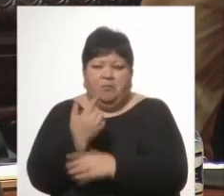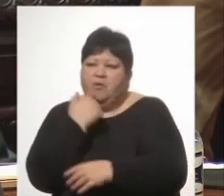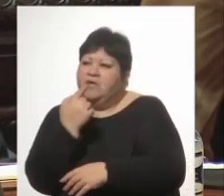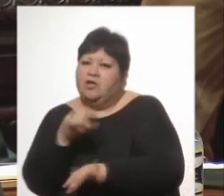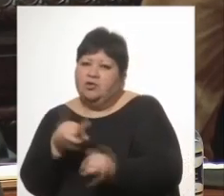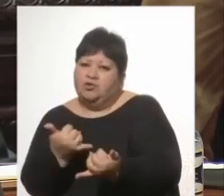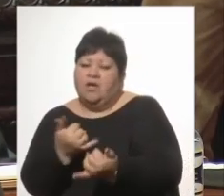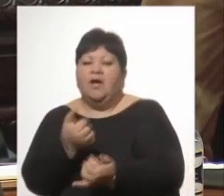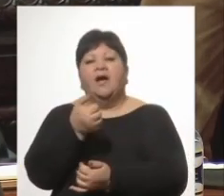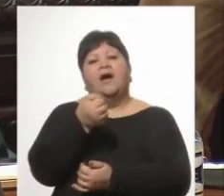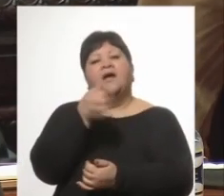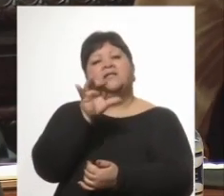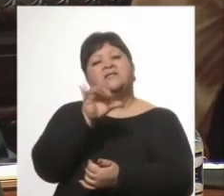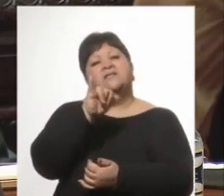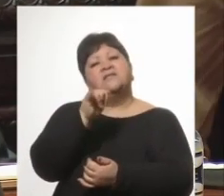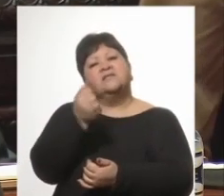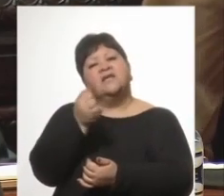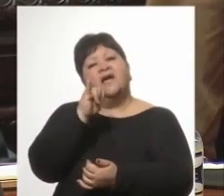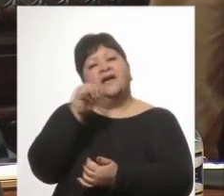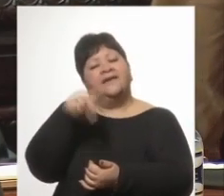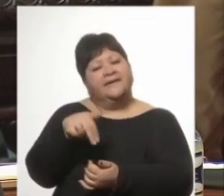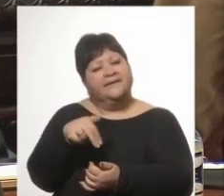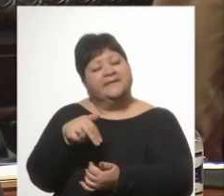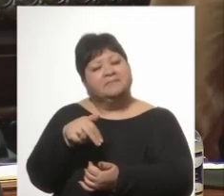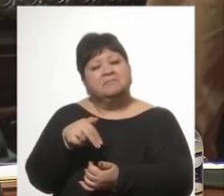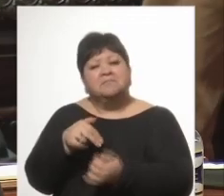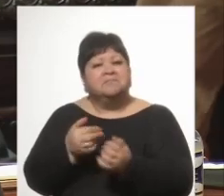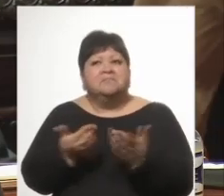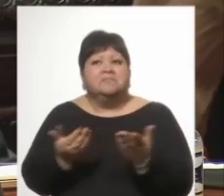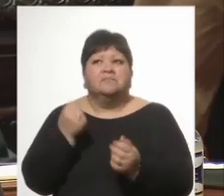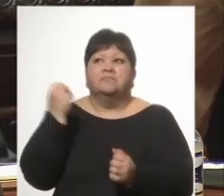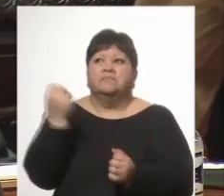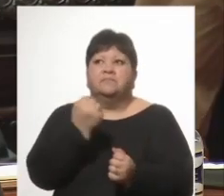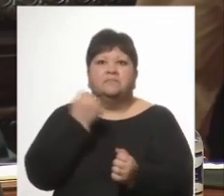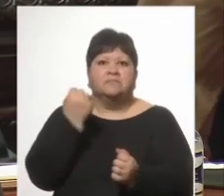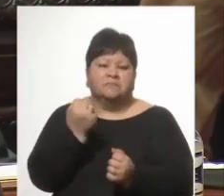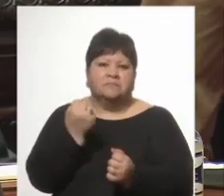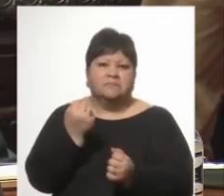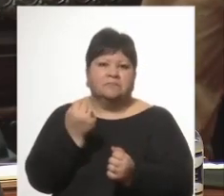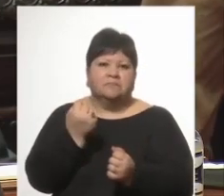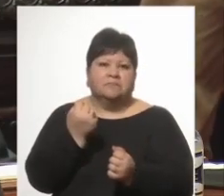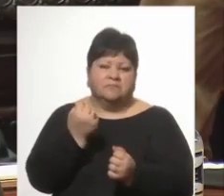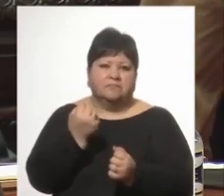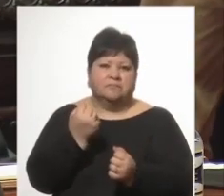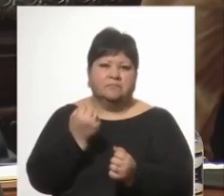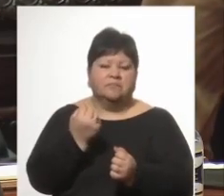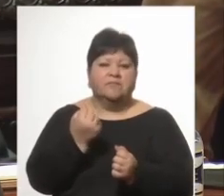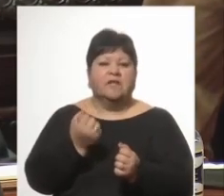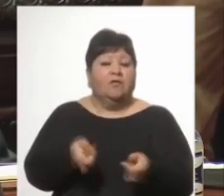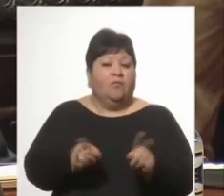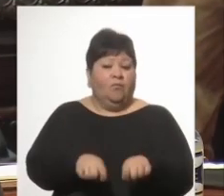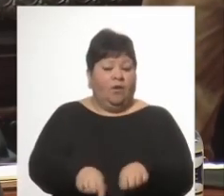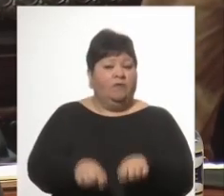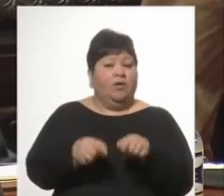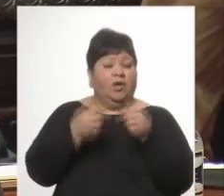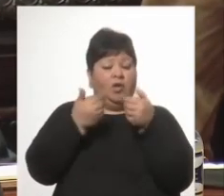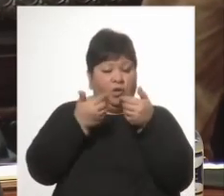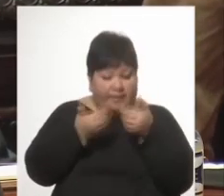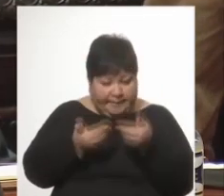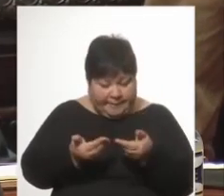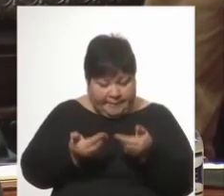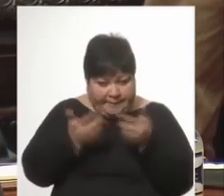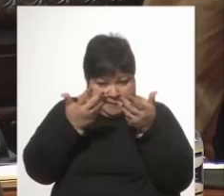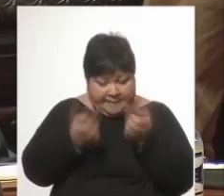Aciaín, no era nada nuevo, que no era relevante y vuelvo a lo inicial, se quería